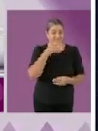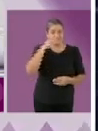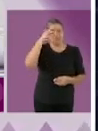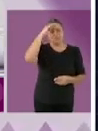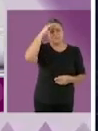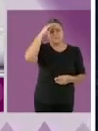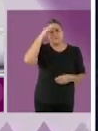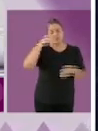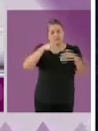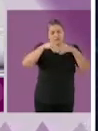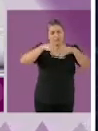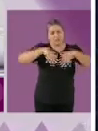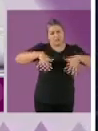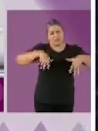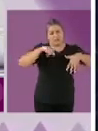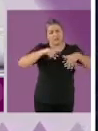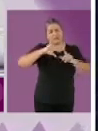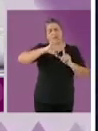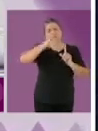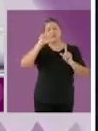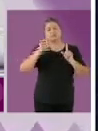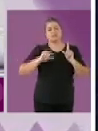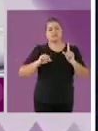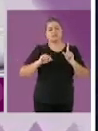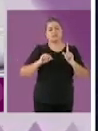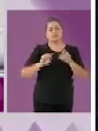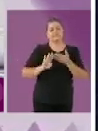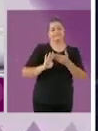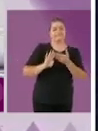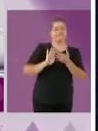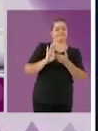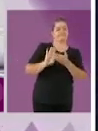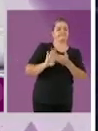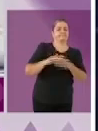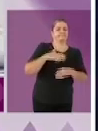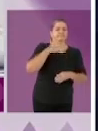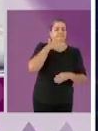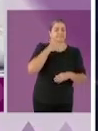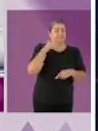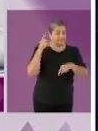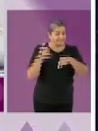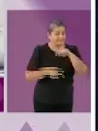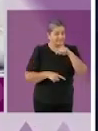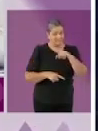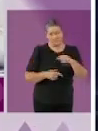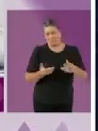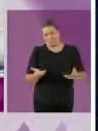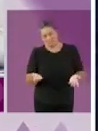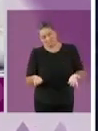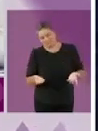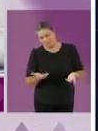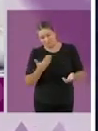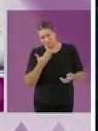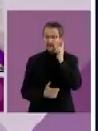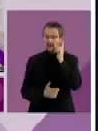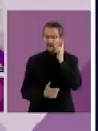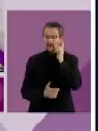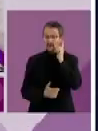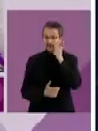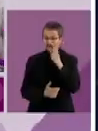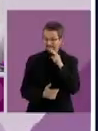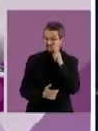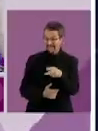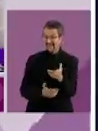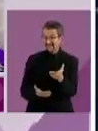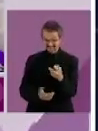es participa en esa elección una gran cantidad de norteamericanos y la ventaja que tiene Kennedy es en el